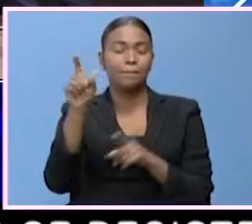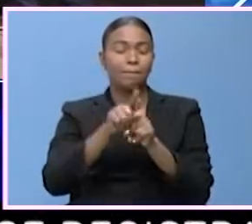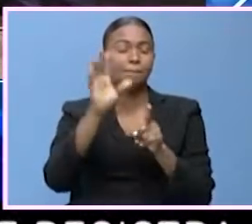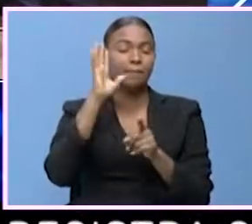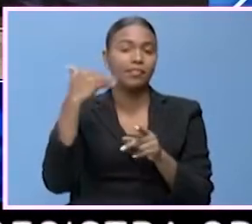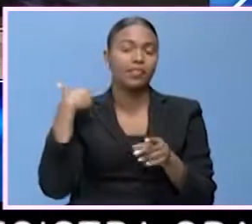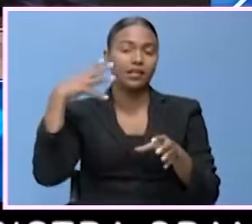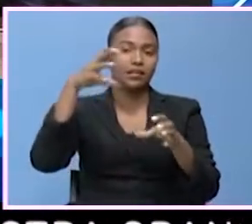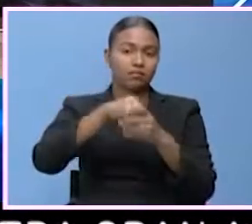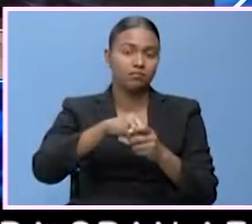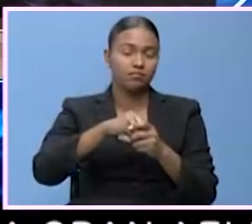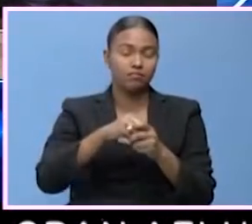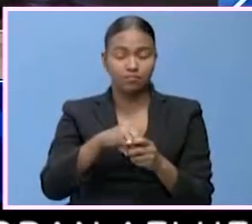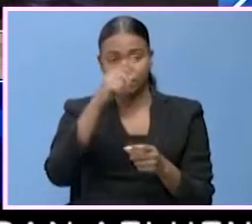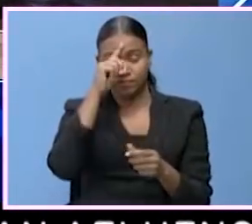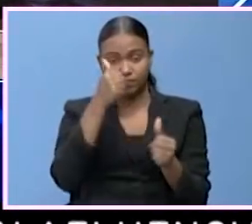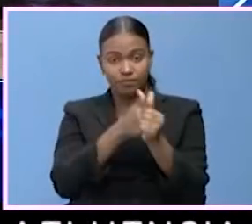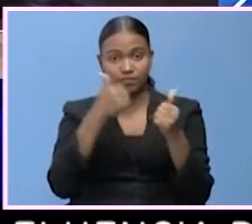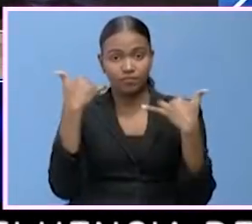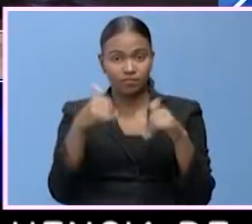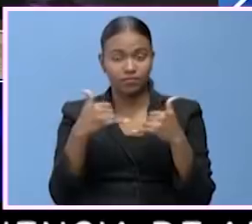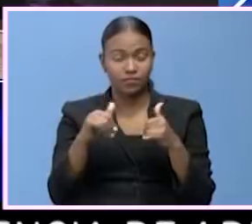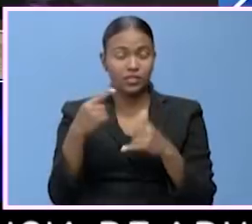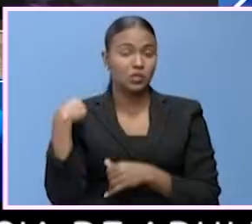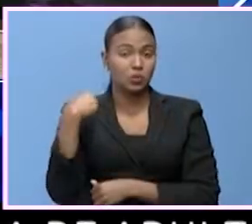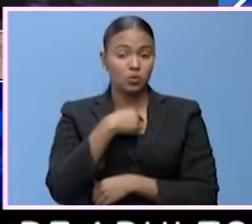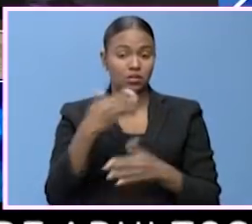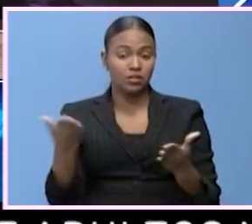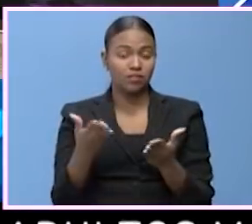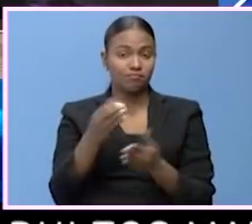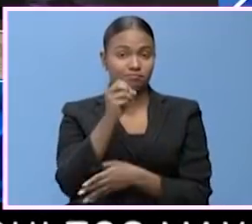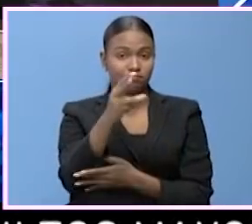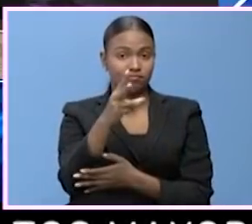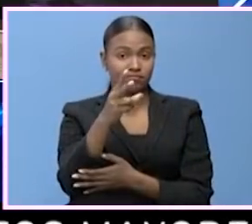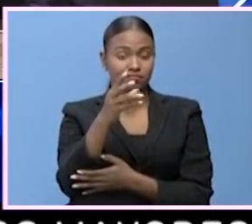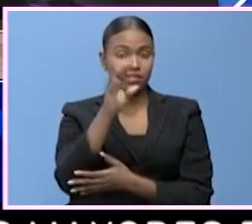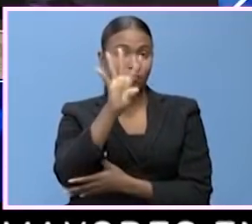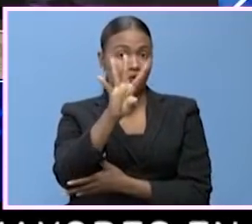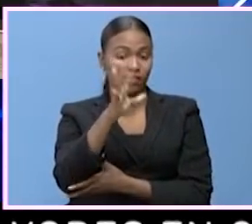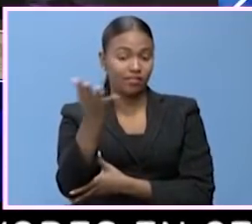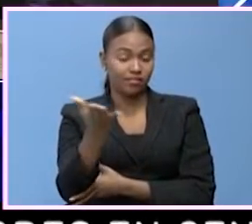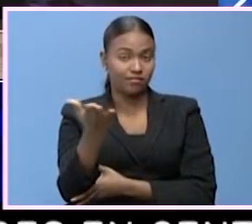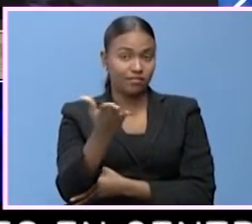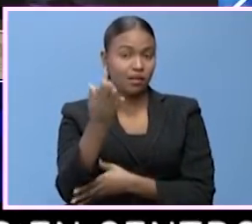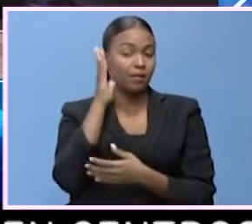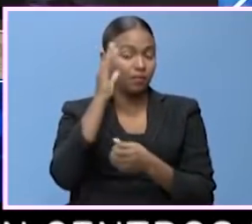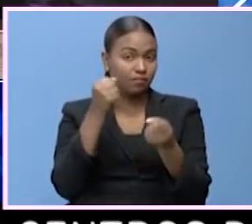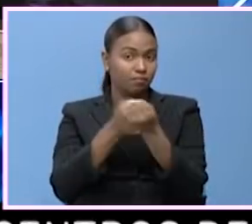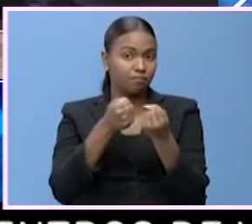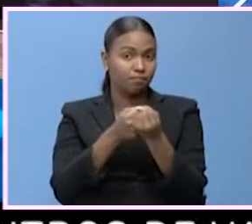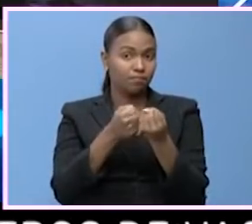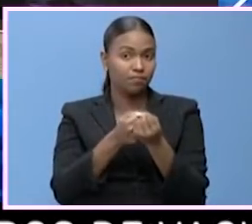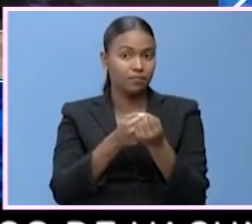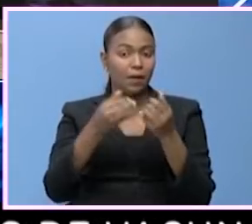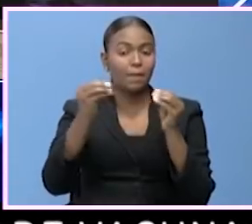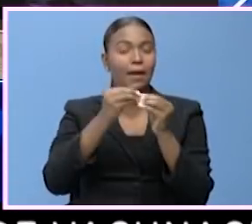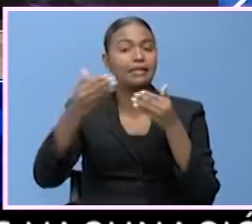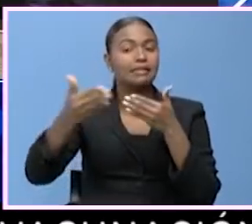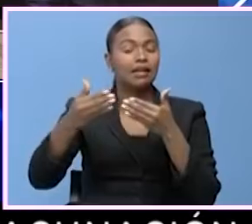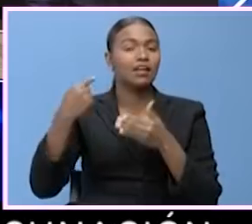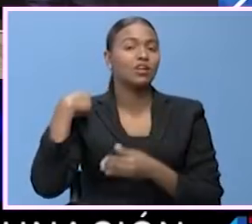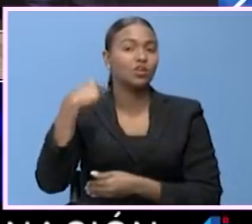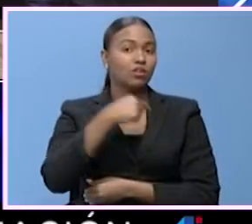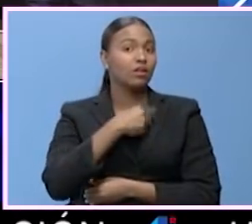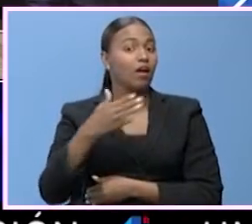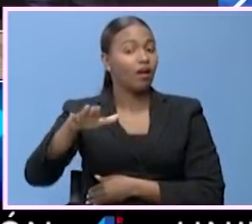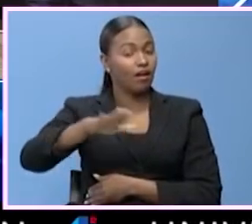estarán participando en este torneo. Nosotros aquí como Canal 4RD apoyando a los más cercanos, ¿verdad? En